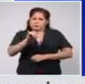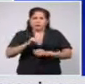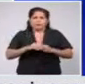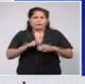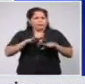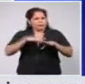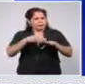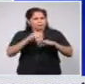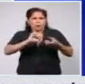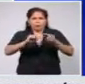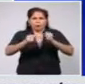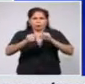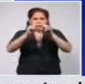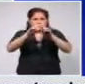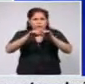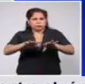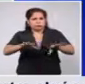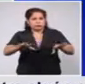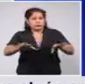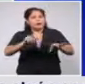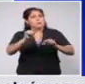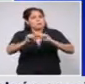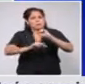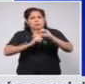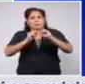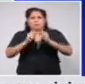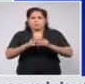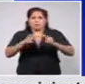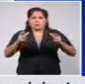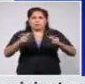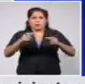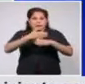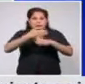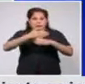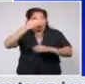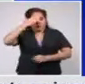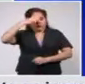de la pandemia ha ido incrementando su número de casos,